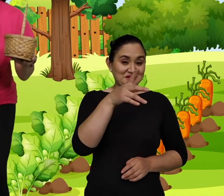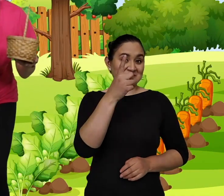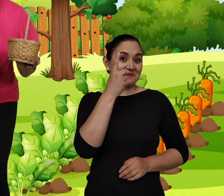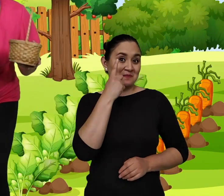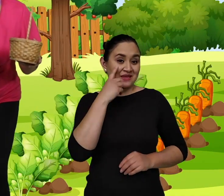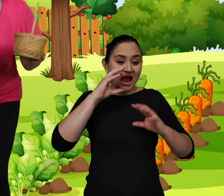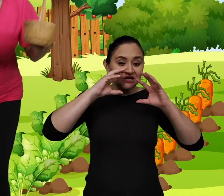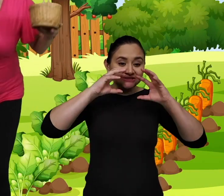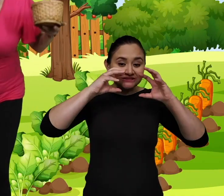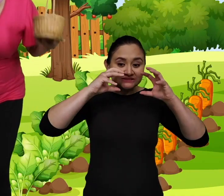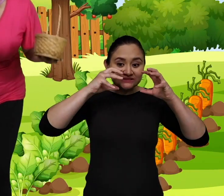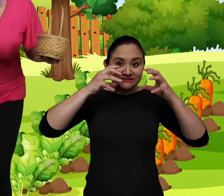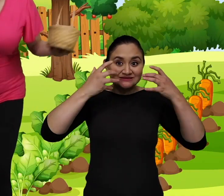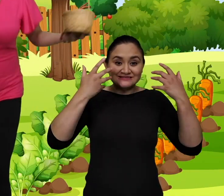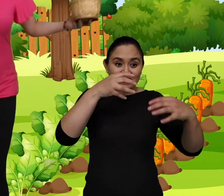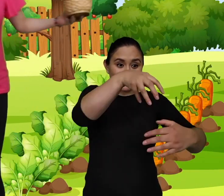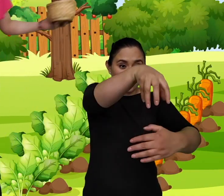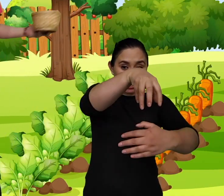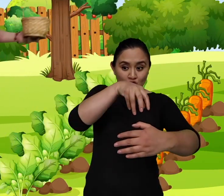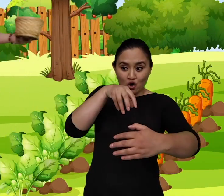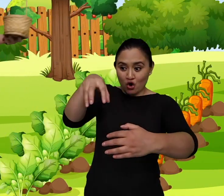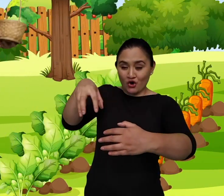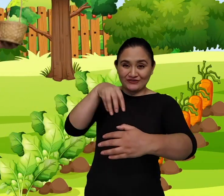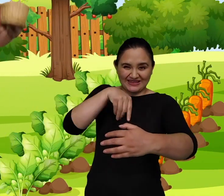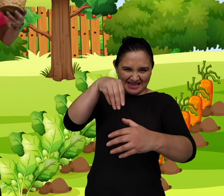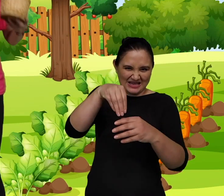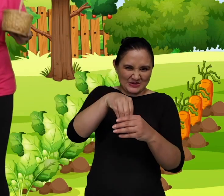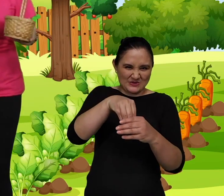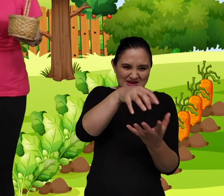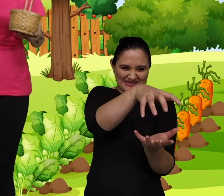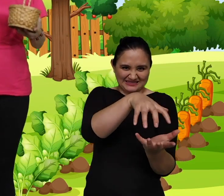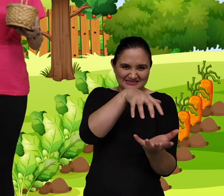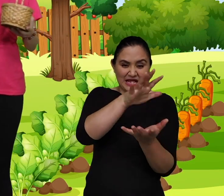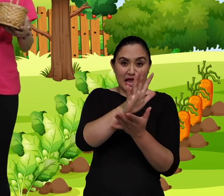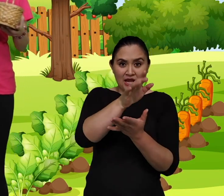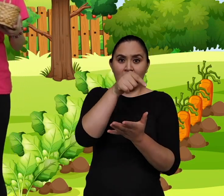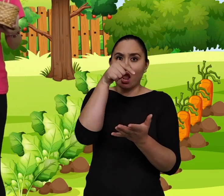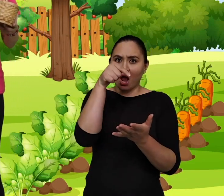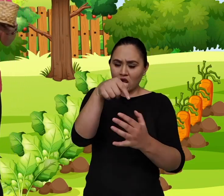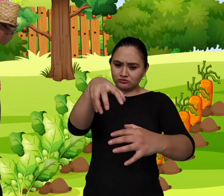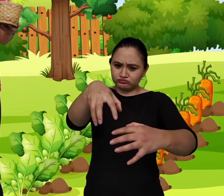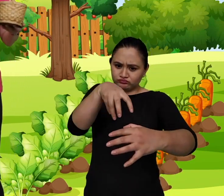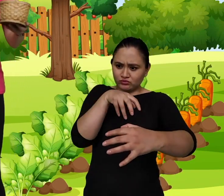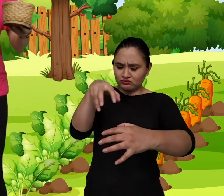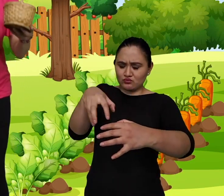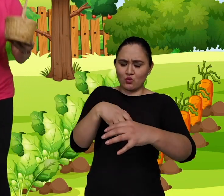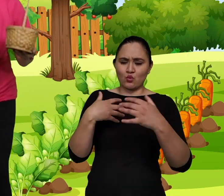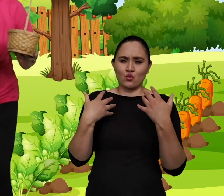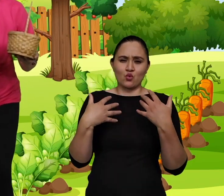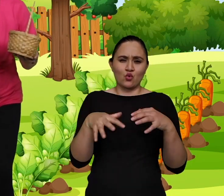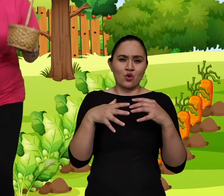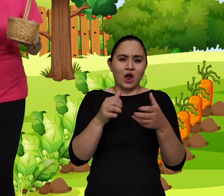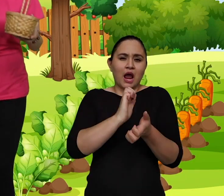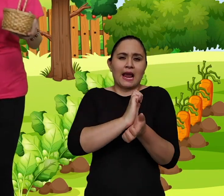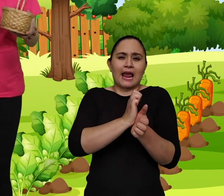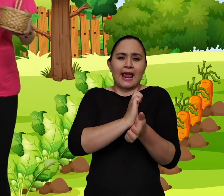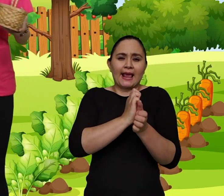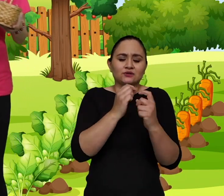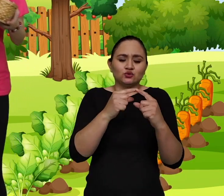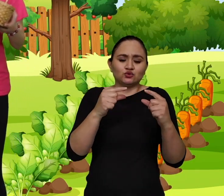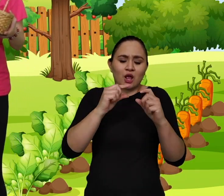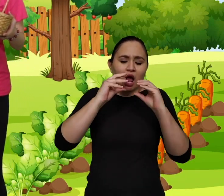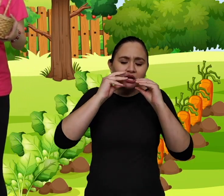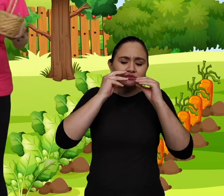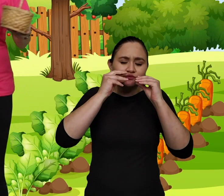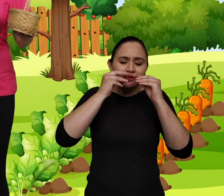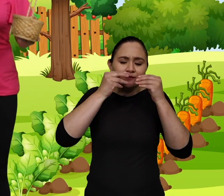Miren los choclos que cosechamos en nuestro huerto agroecológico escolar. Esto con un quesito